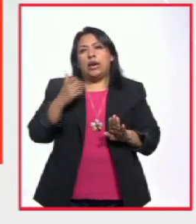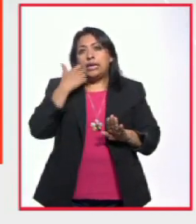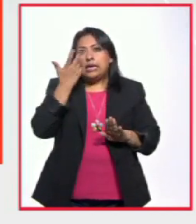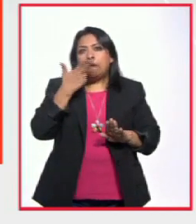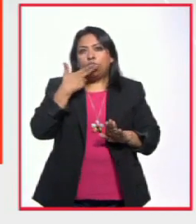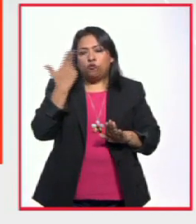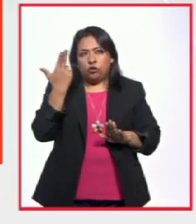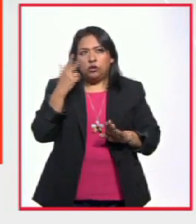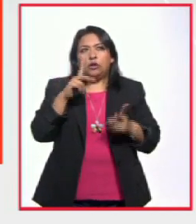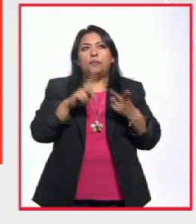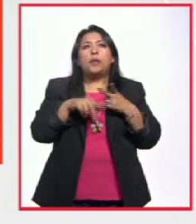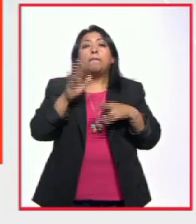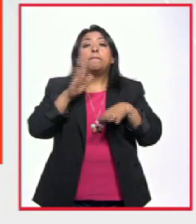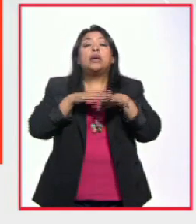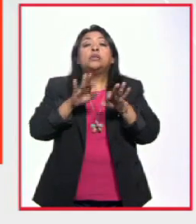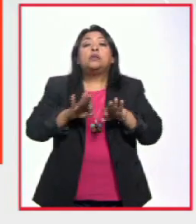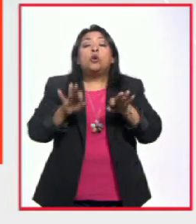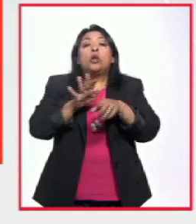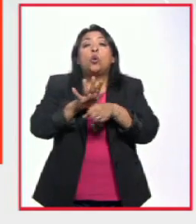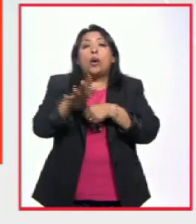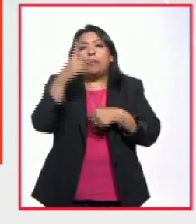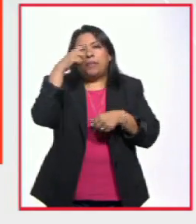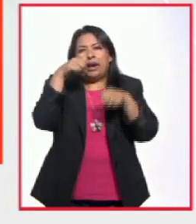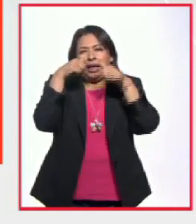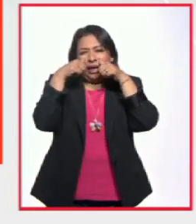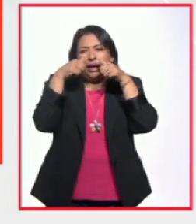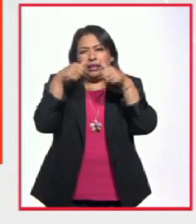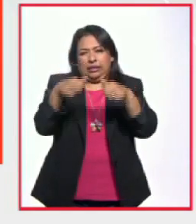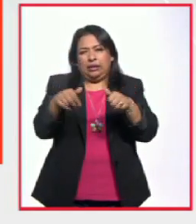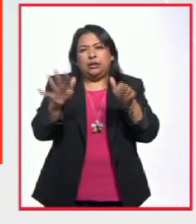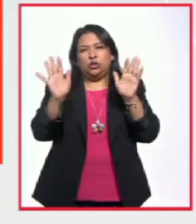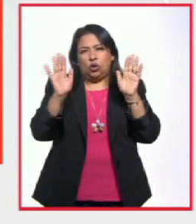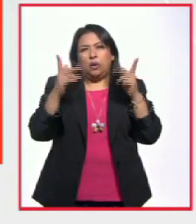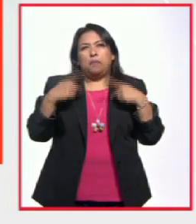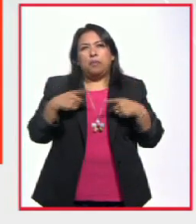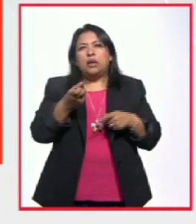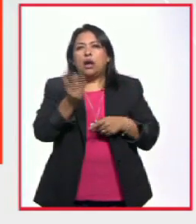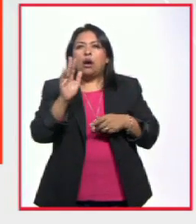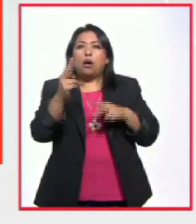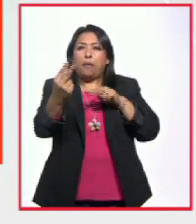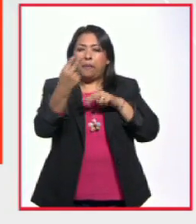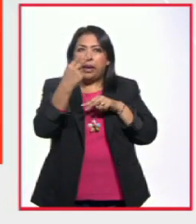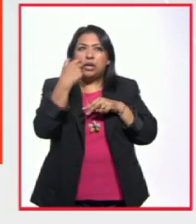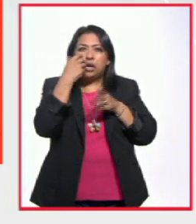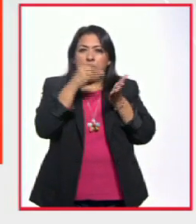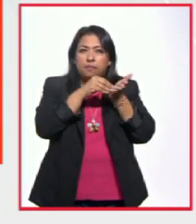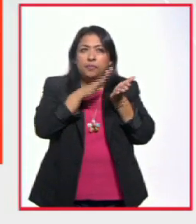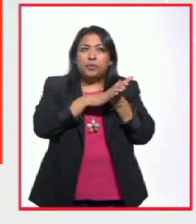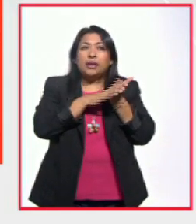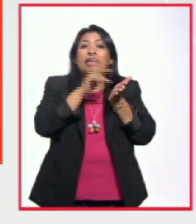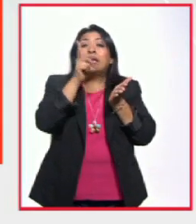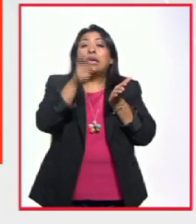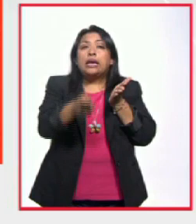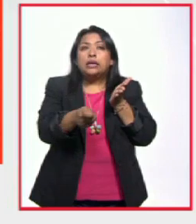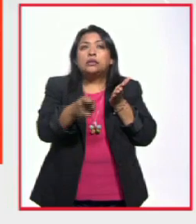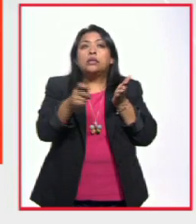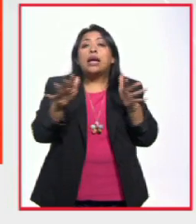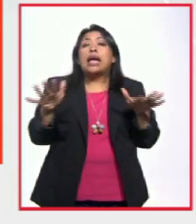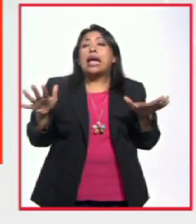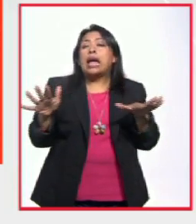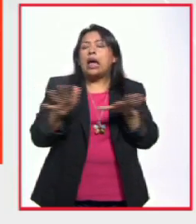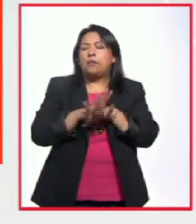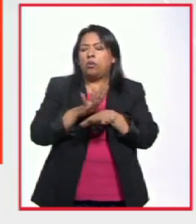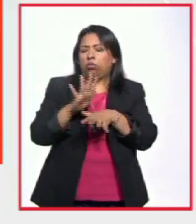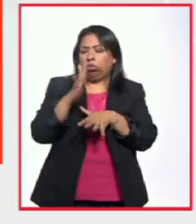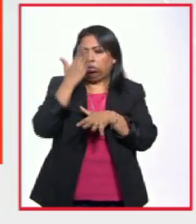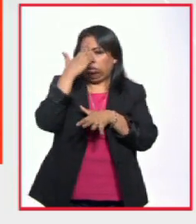tendencias. La más importante para atender, para las personas que están en casa y quieren tomar nota, son los cambios